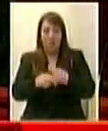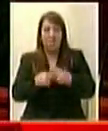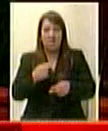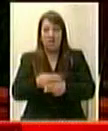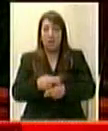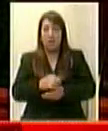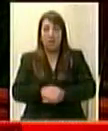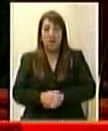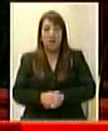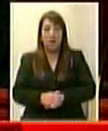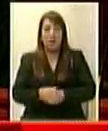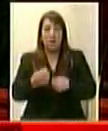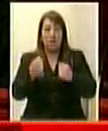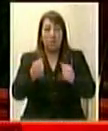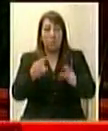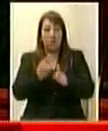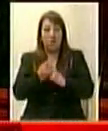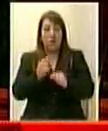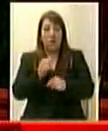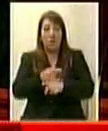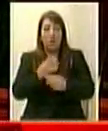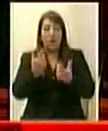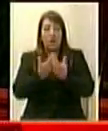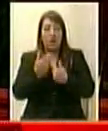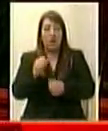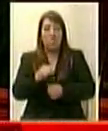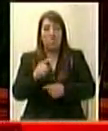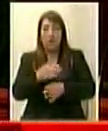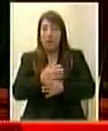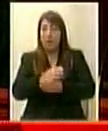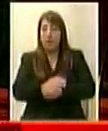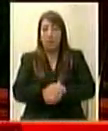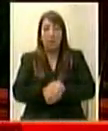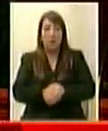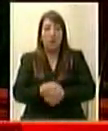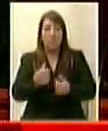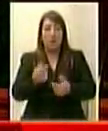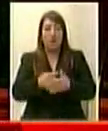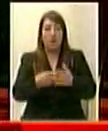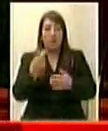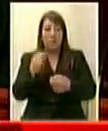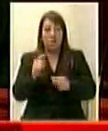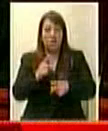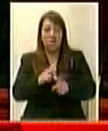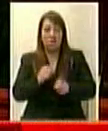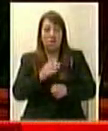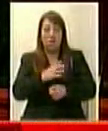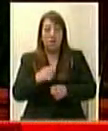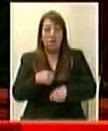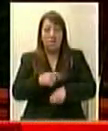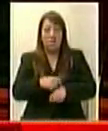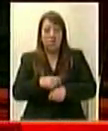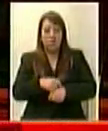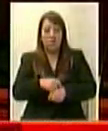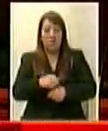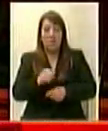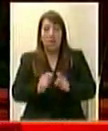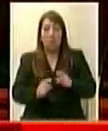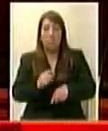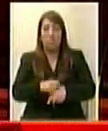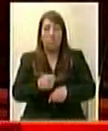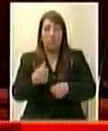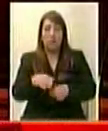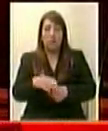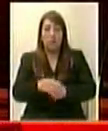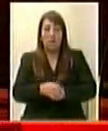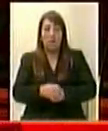nacional de lucha frontal contra el terrorismo de una manera adecuada, que por cierto los gobiernos de turno en algunos momentos